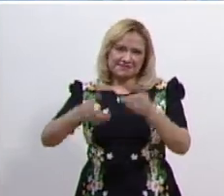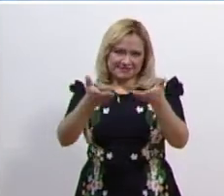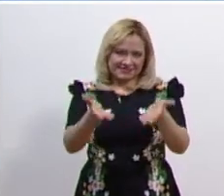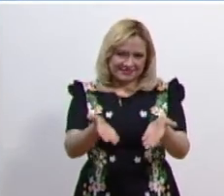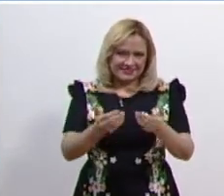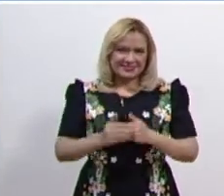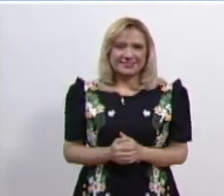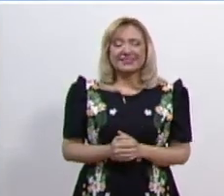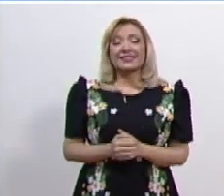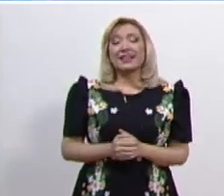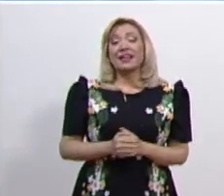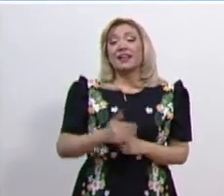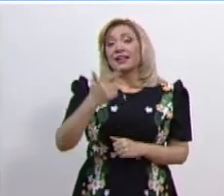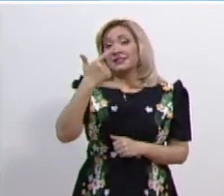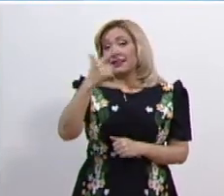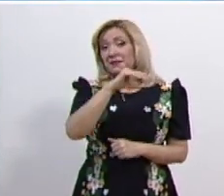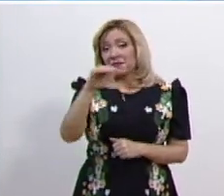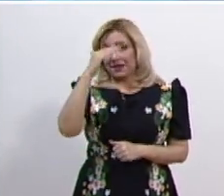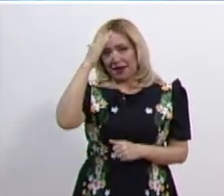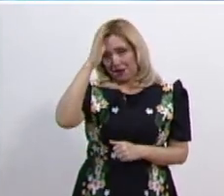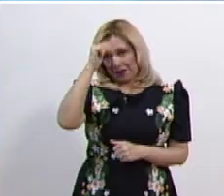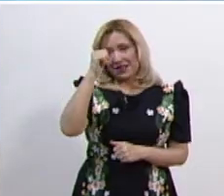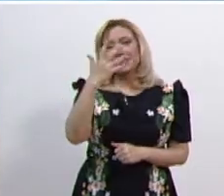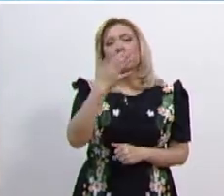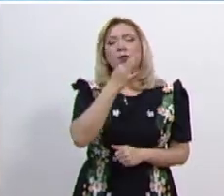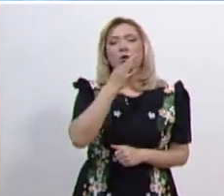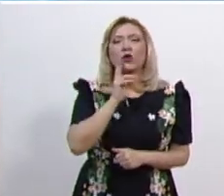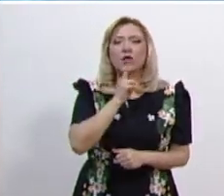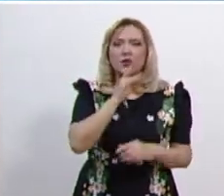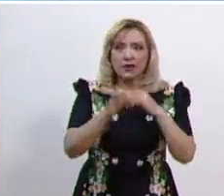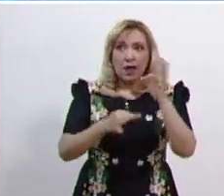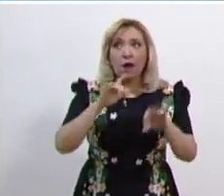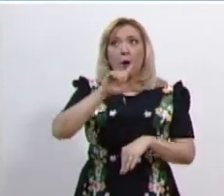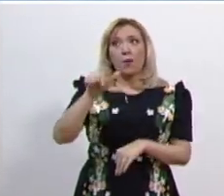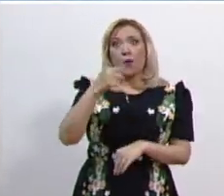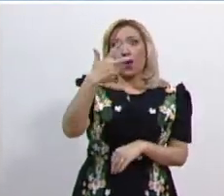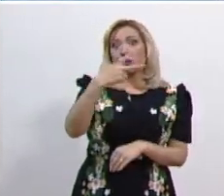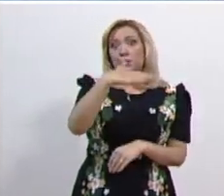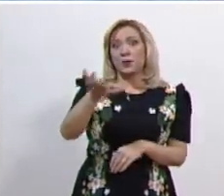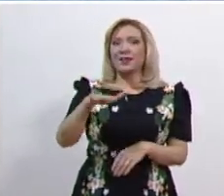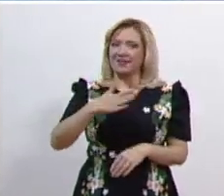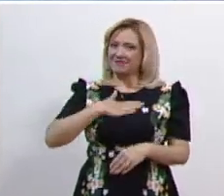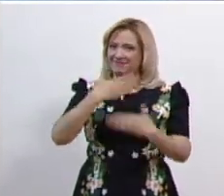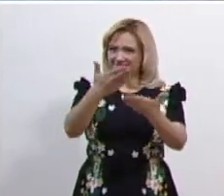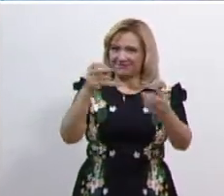de la Federación. Siga a las 19:30 horas nuestro avance informativo y a las 20:30 el